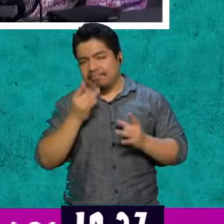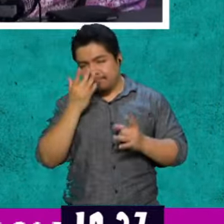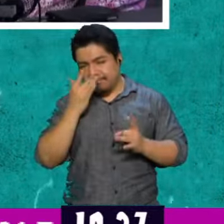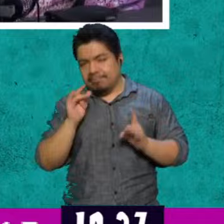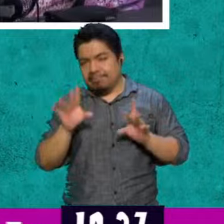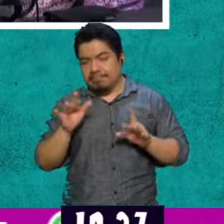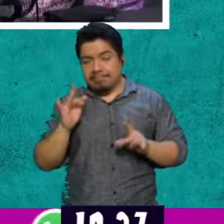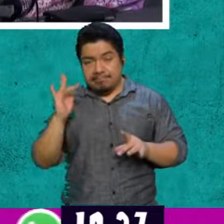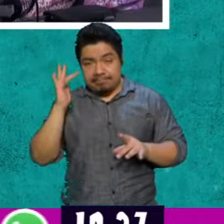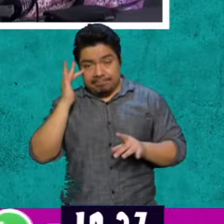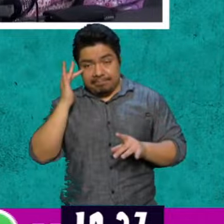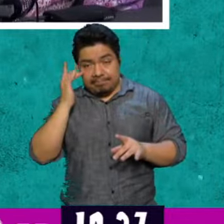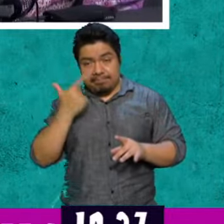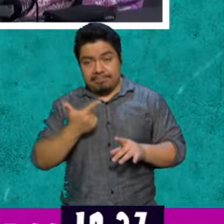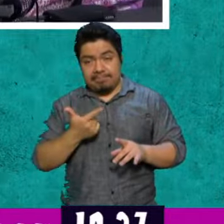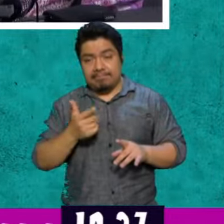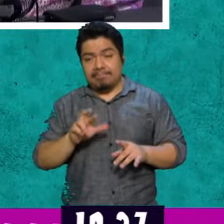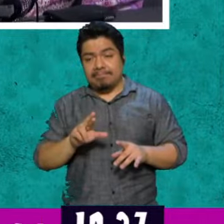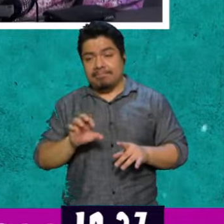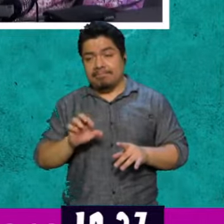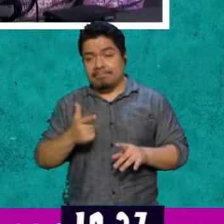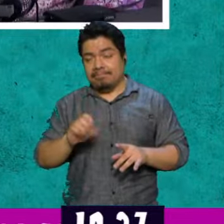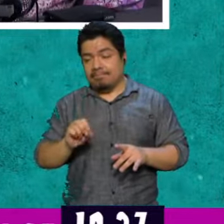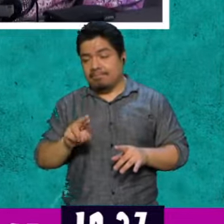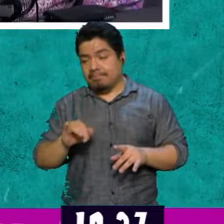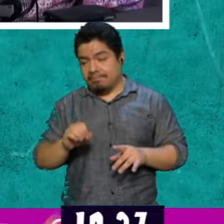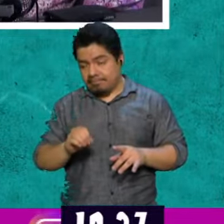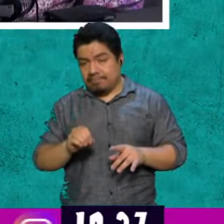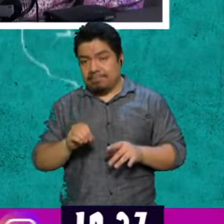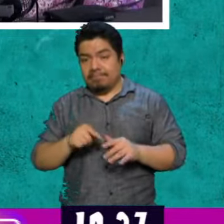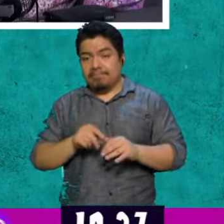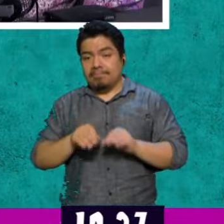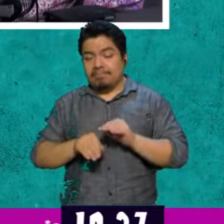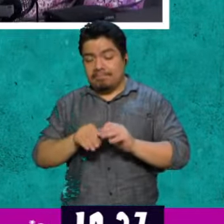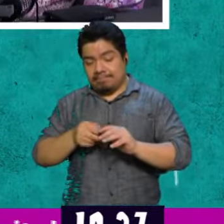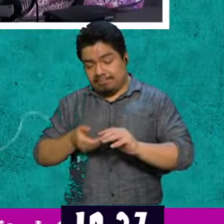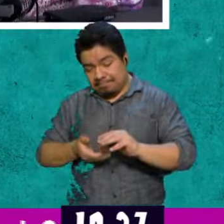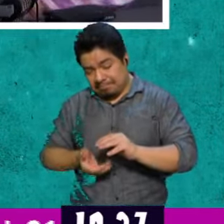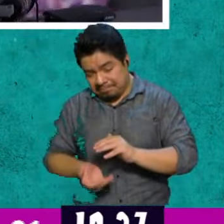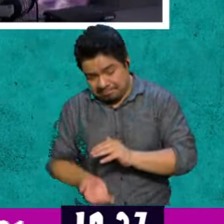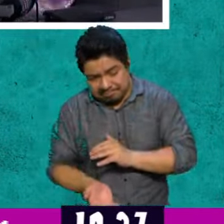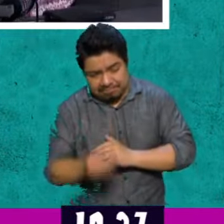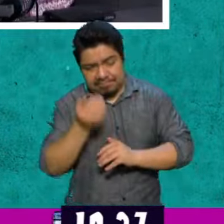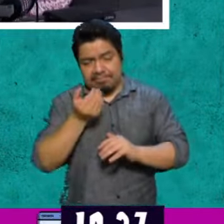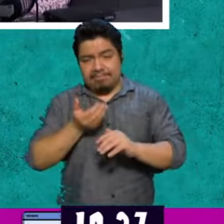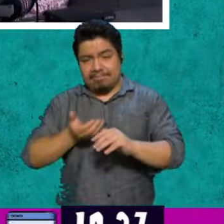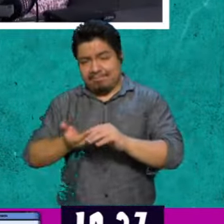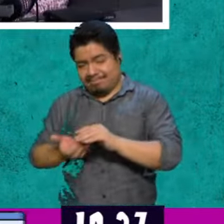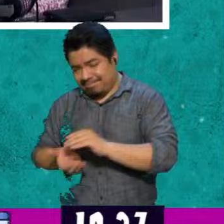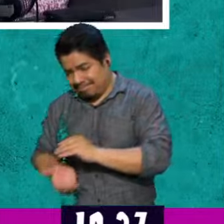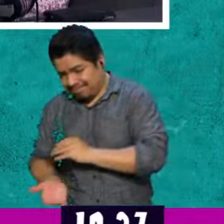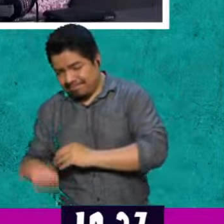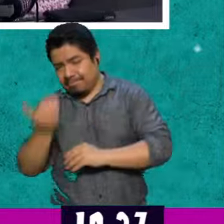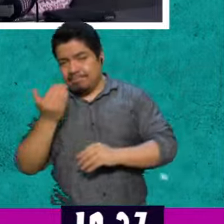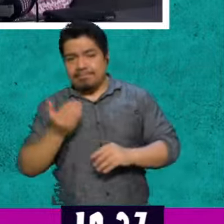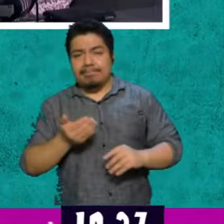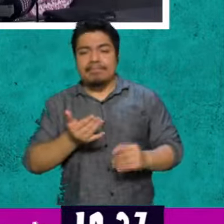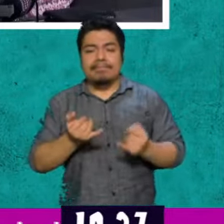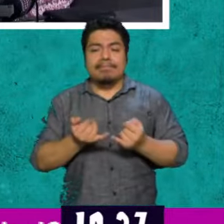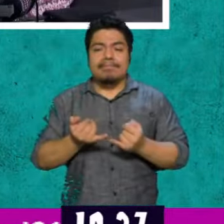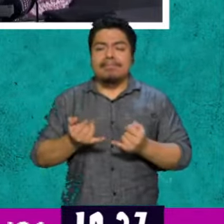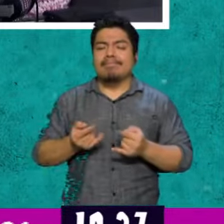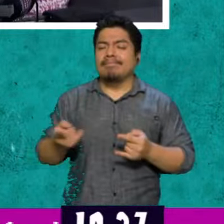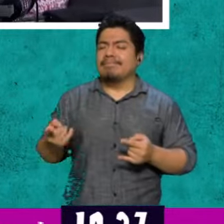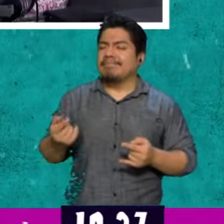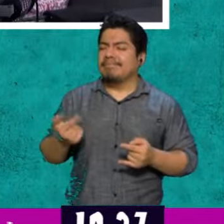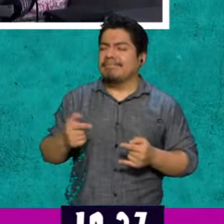hubo un problemón con los canales, ¿sabes? Que tuvieron que meter trascabo y sacaban en el lodo hasta un, ¿cómo se